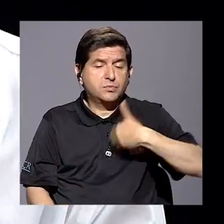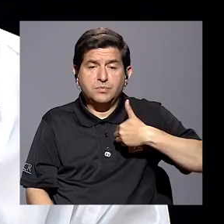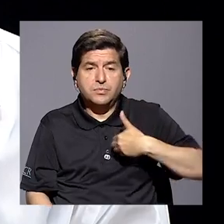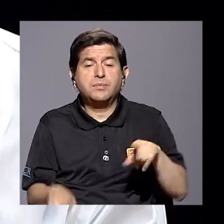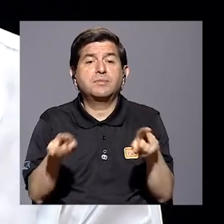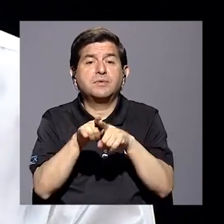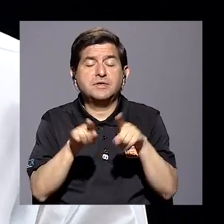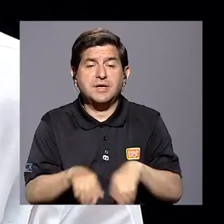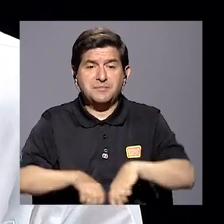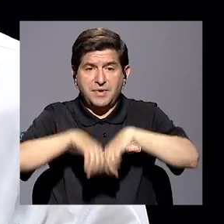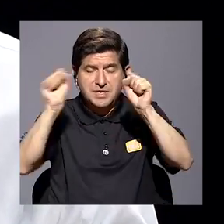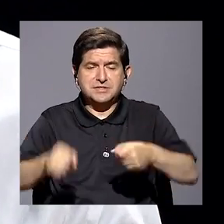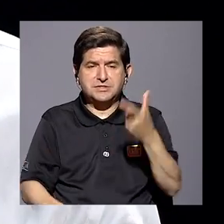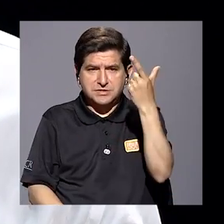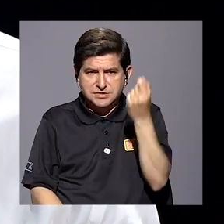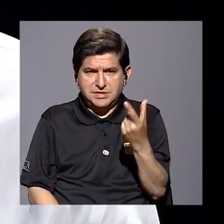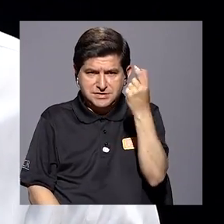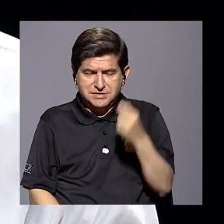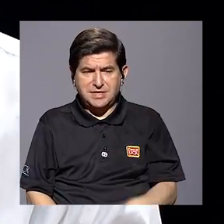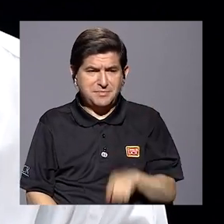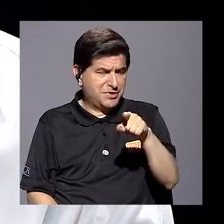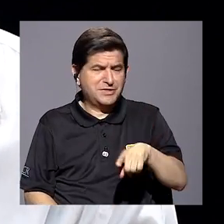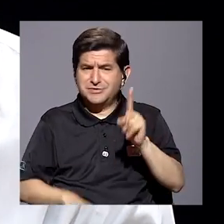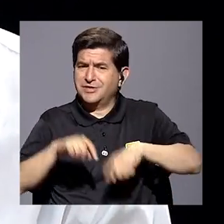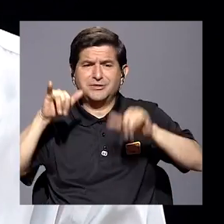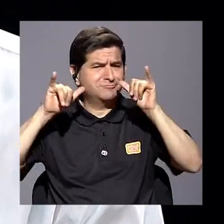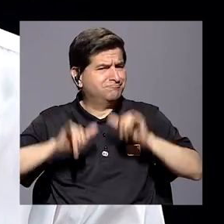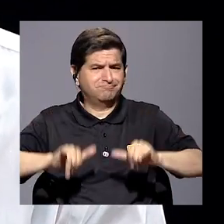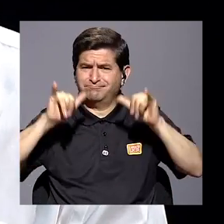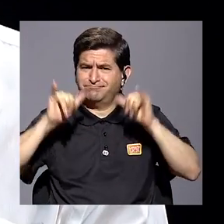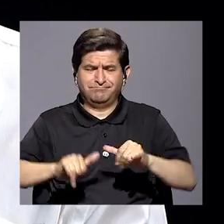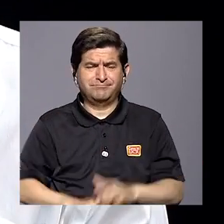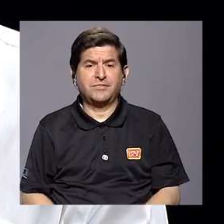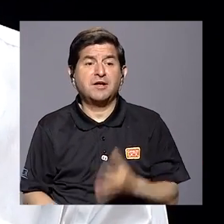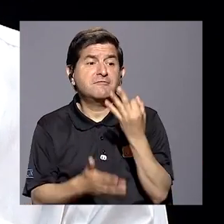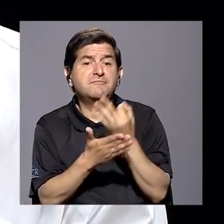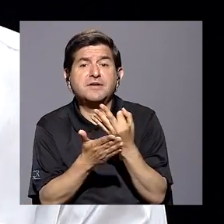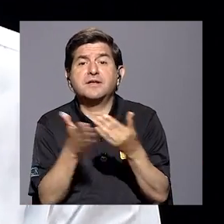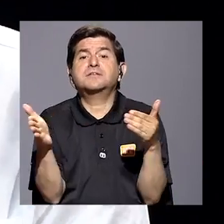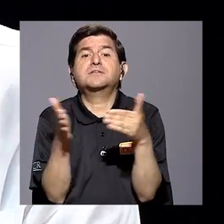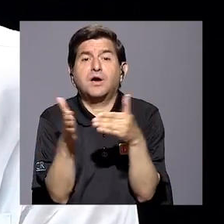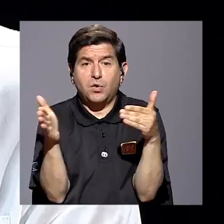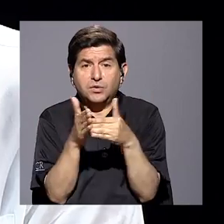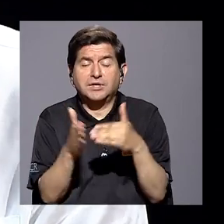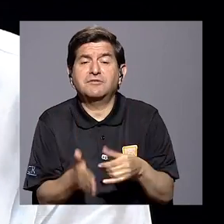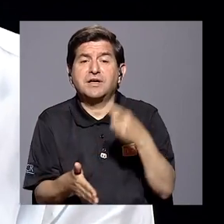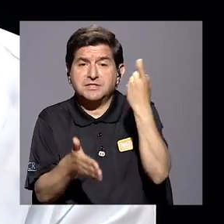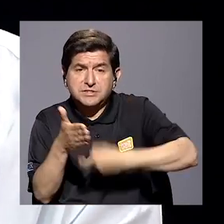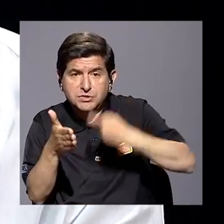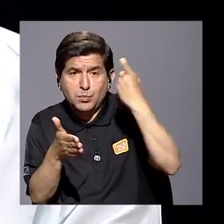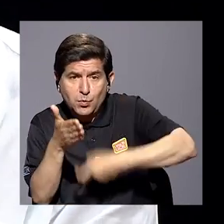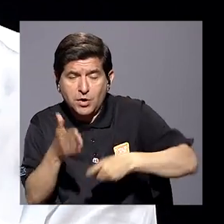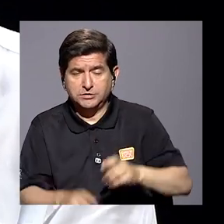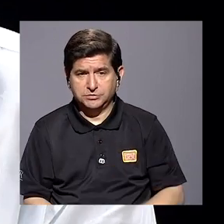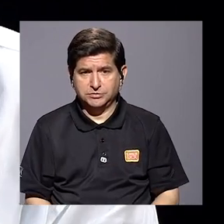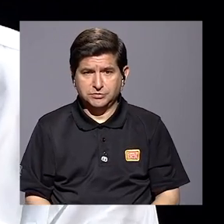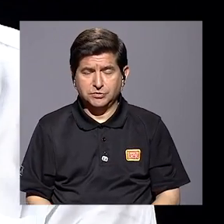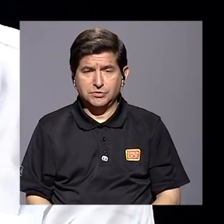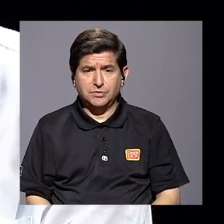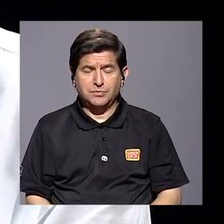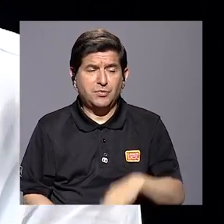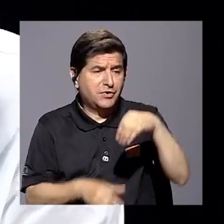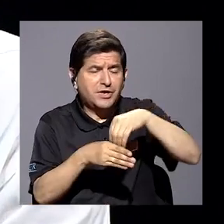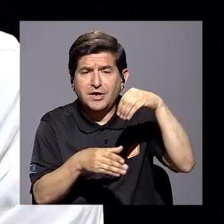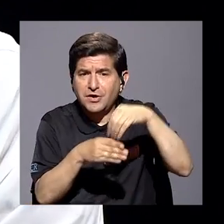privilegios además de regímenes de atención es absolutamente insostenibles que se financian nuevamente de los impuestos porque no